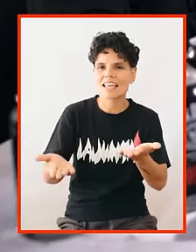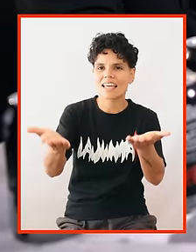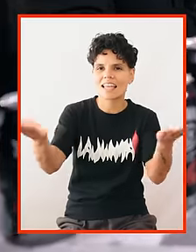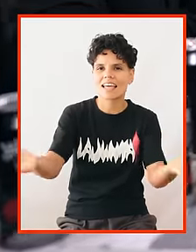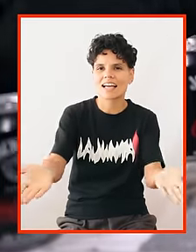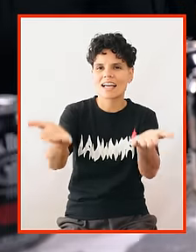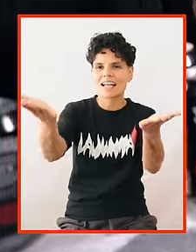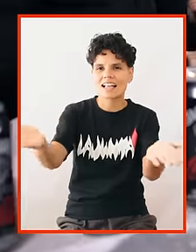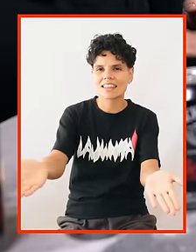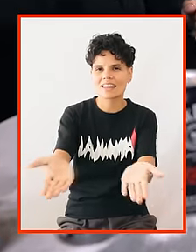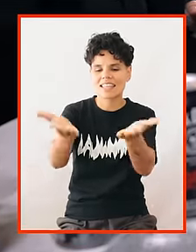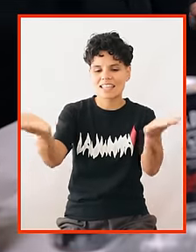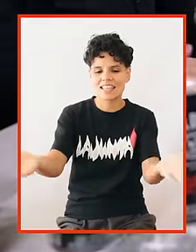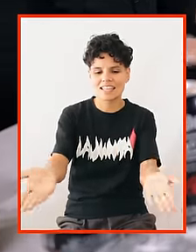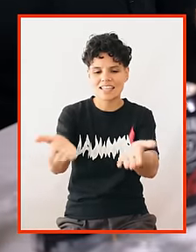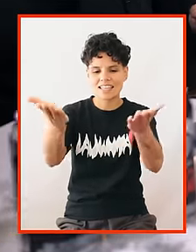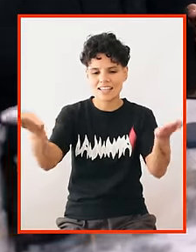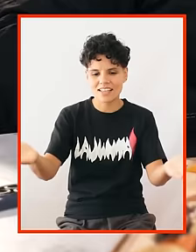cante.